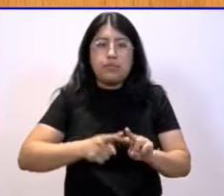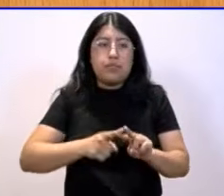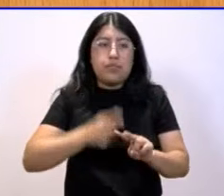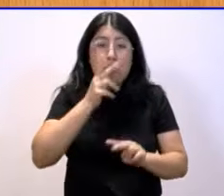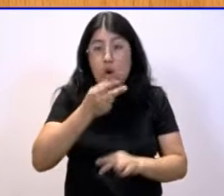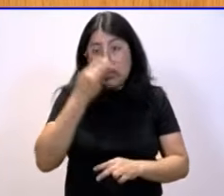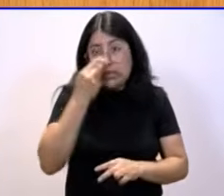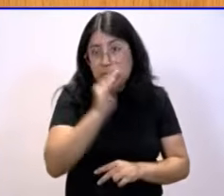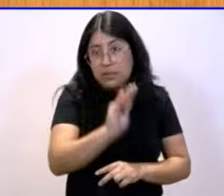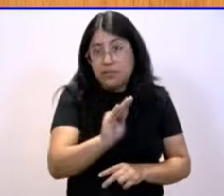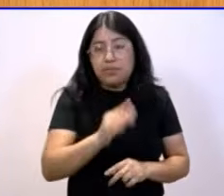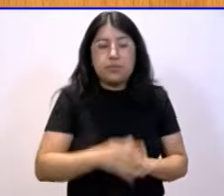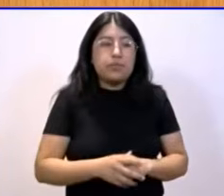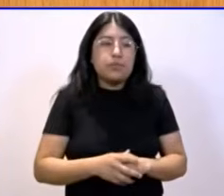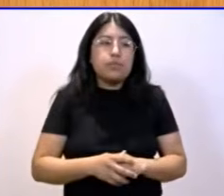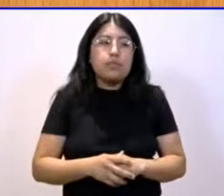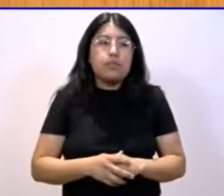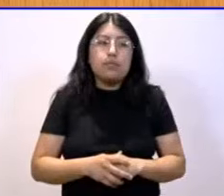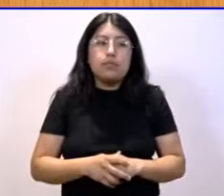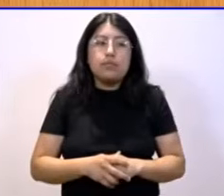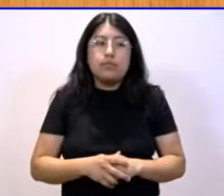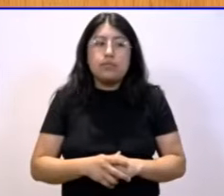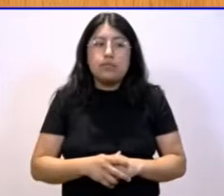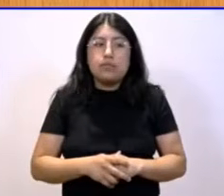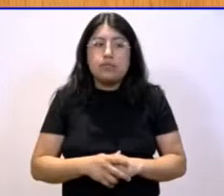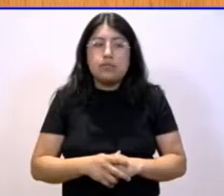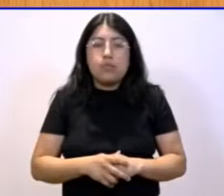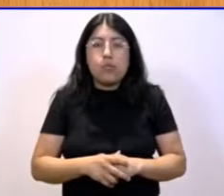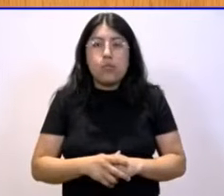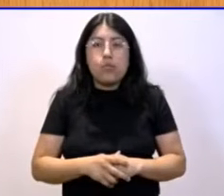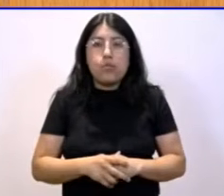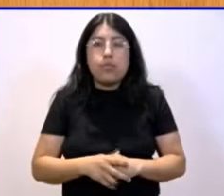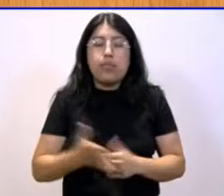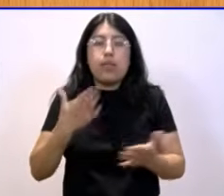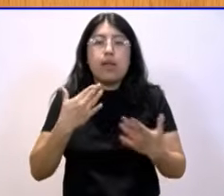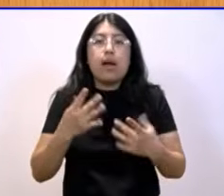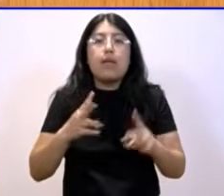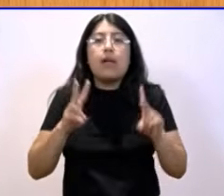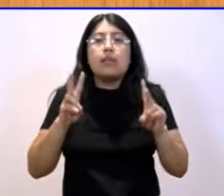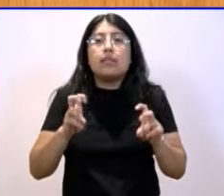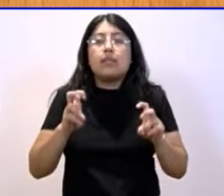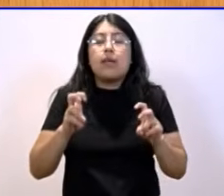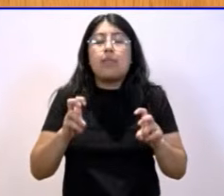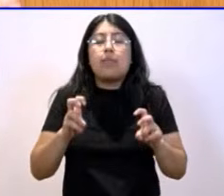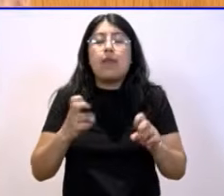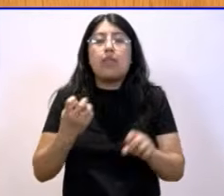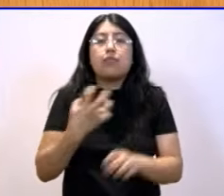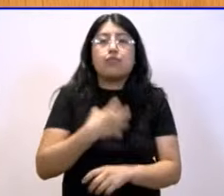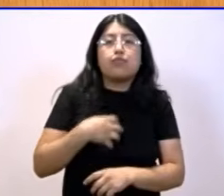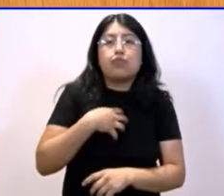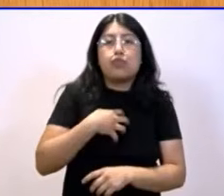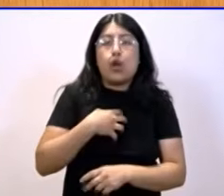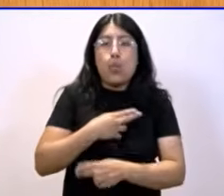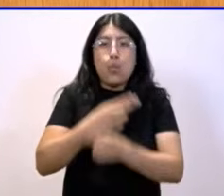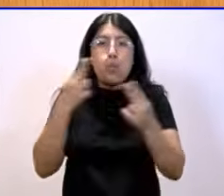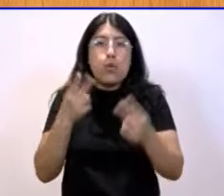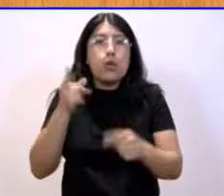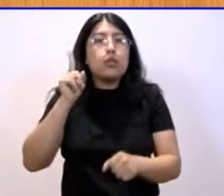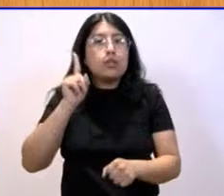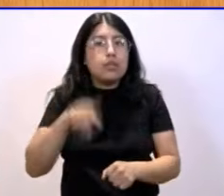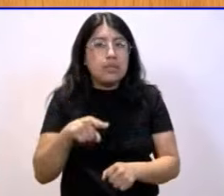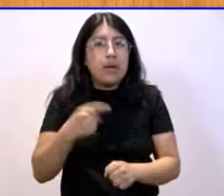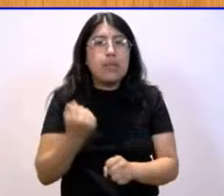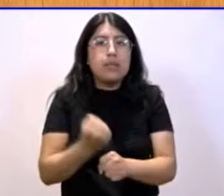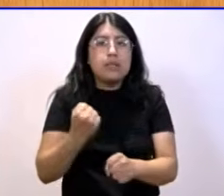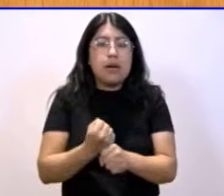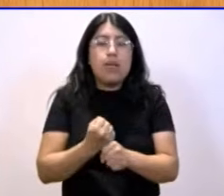¿verdad?, que es esta del manguito. Y hablamos de que los empleados públicos, pues evidentemente son también todos aquellos trabajadores que prestan